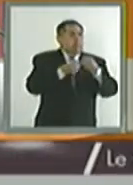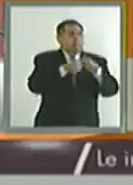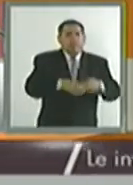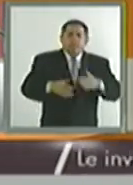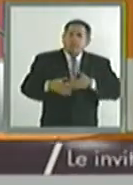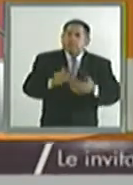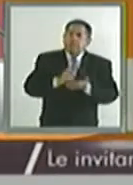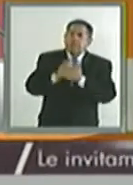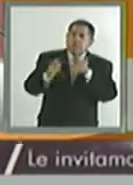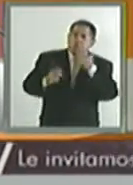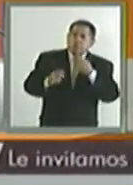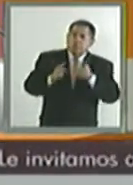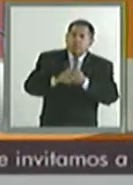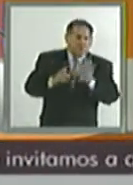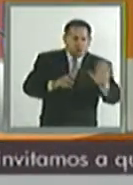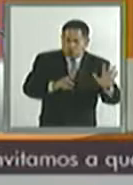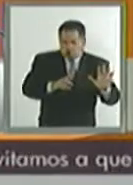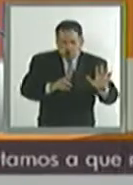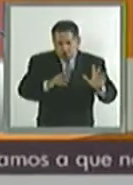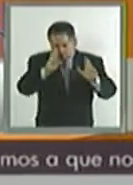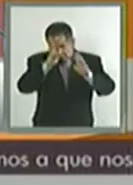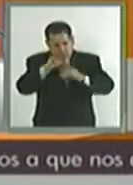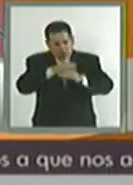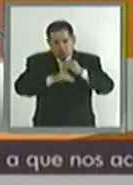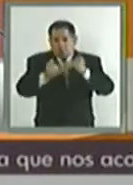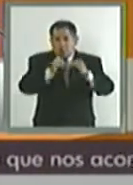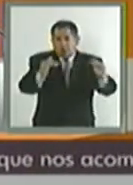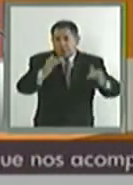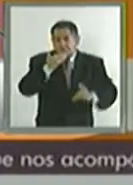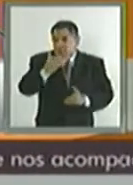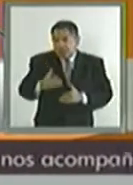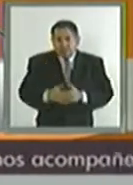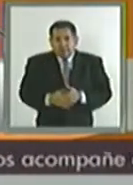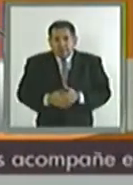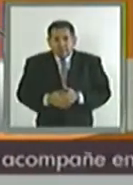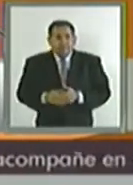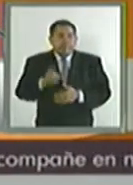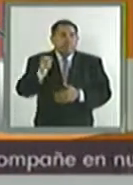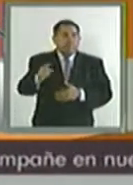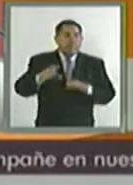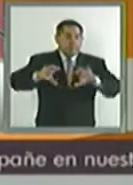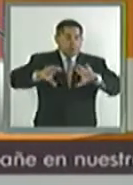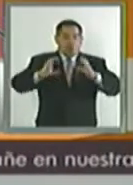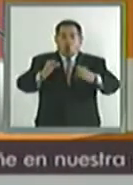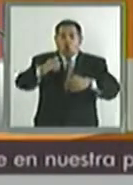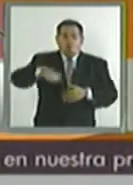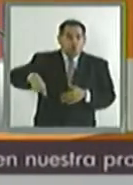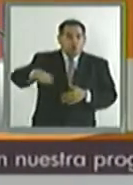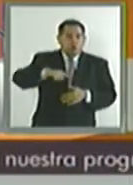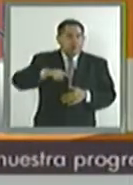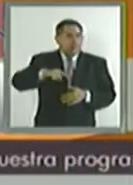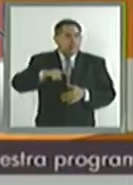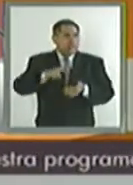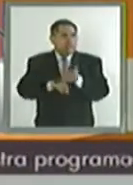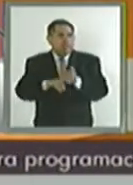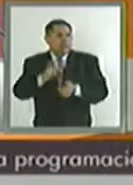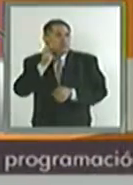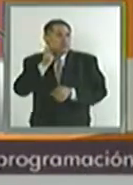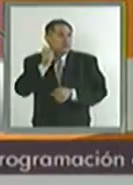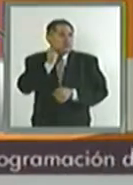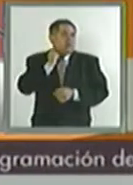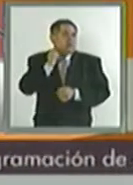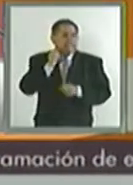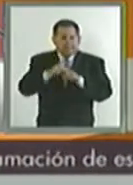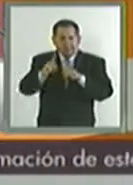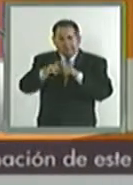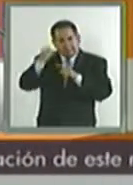los consumidores. Y en el Congreso, de manera del Congreso de la Unión, se han